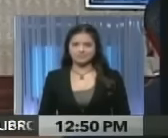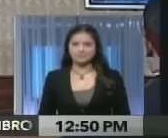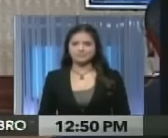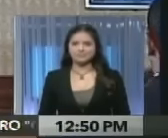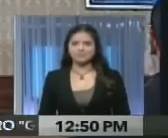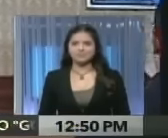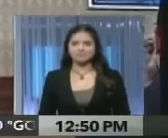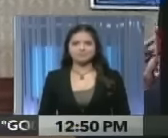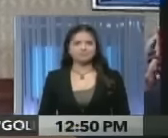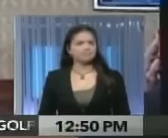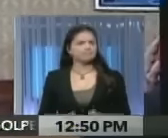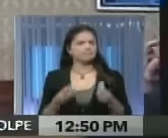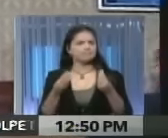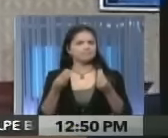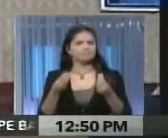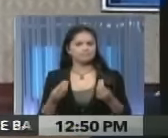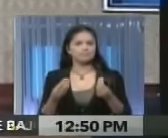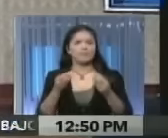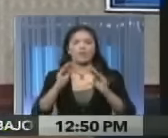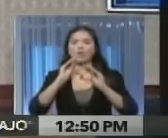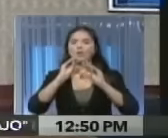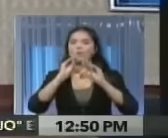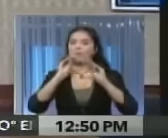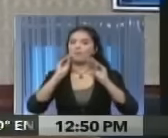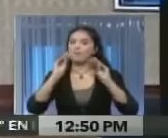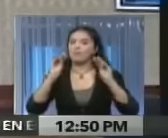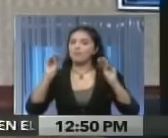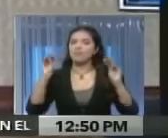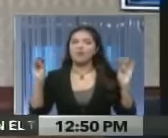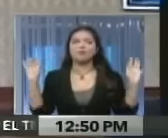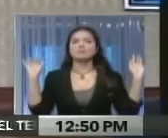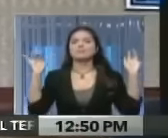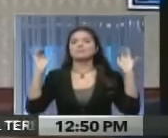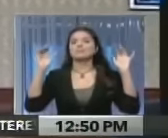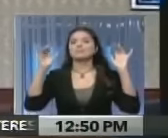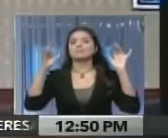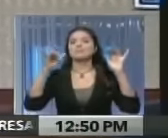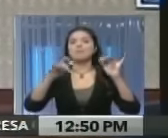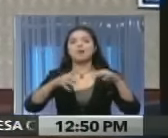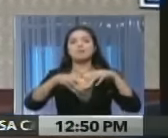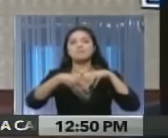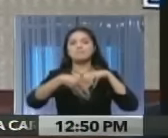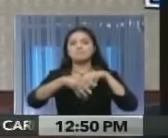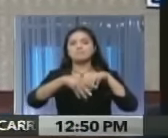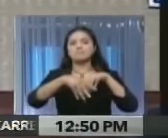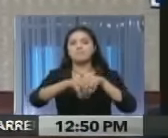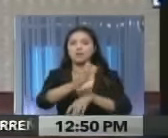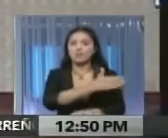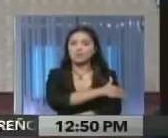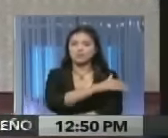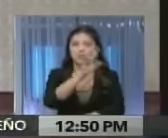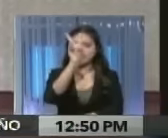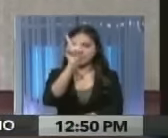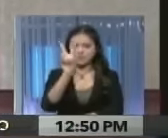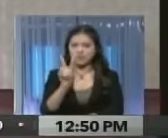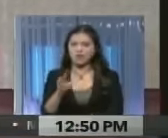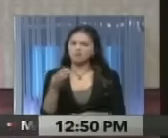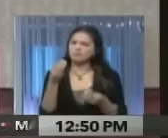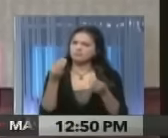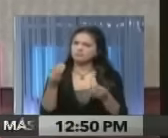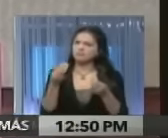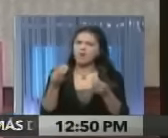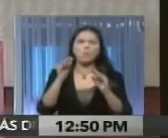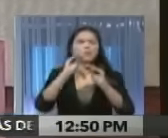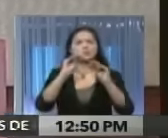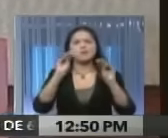¿Cómo se dio la convocatoria a una concentración de la oposición venezolana? ¿Cómo fue ese